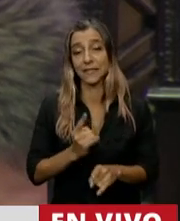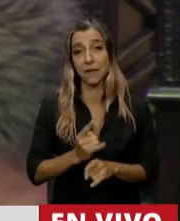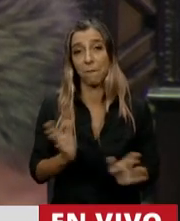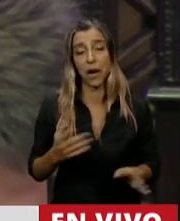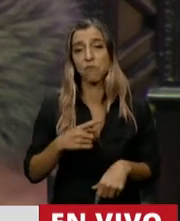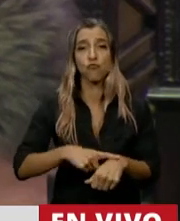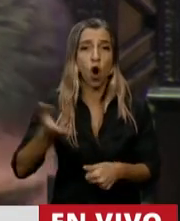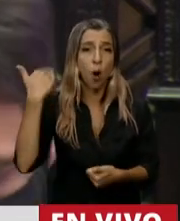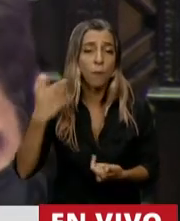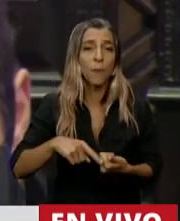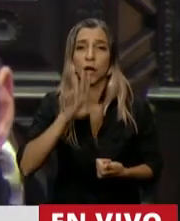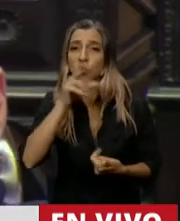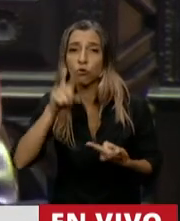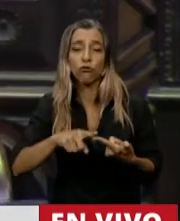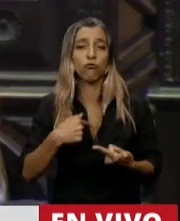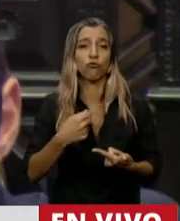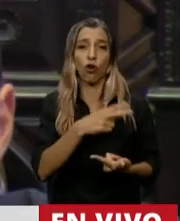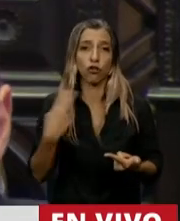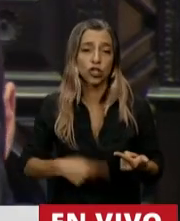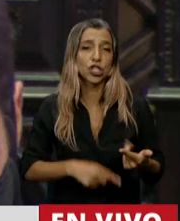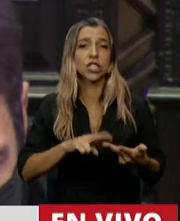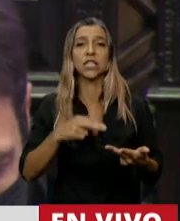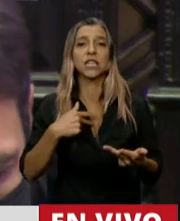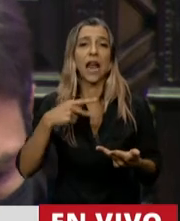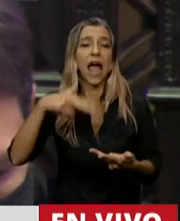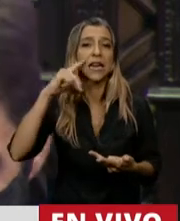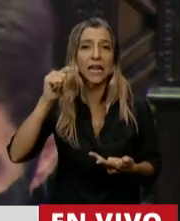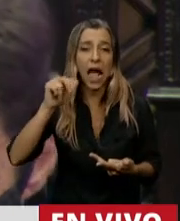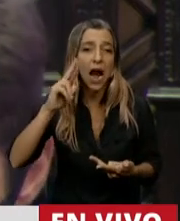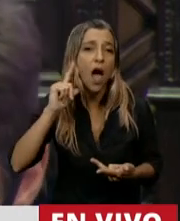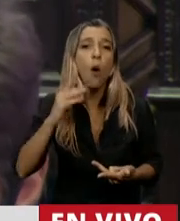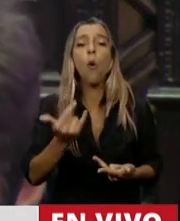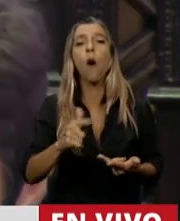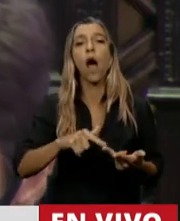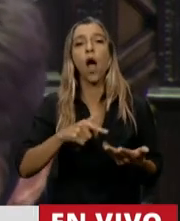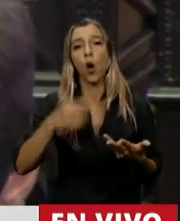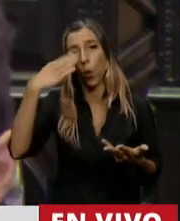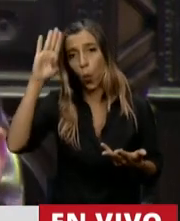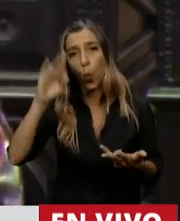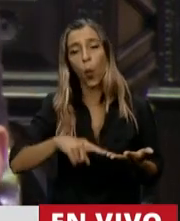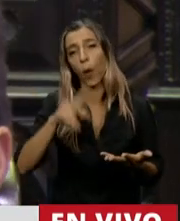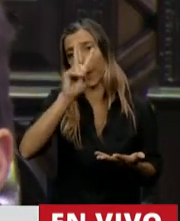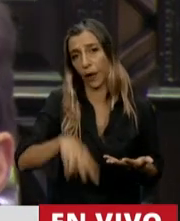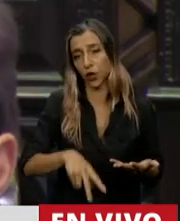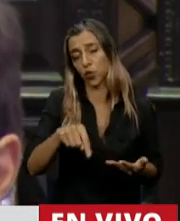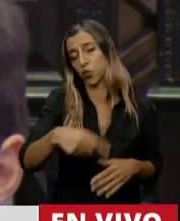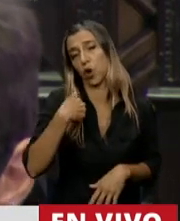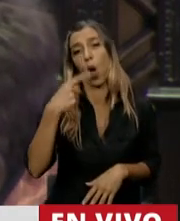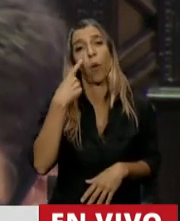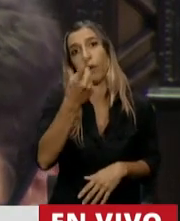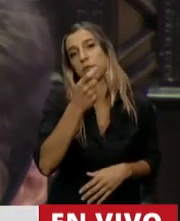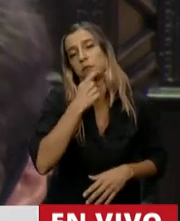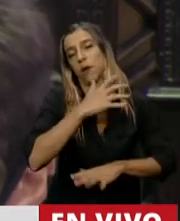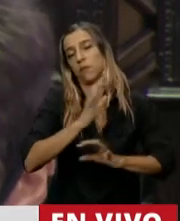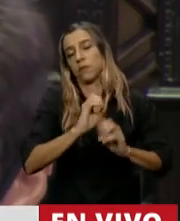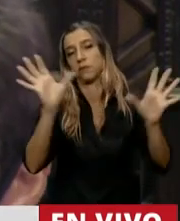la Unión Soviética a China, a Nicaragua, a Cuba y Venezuela, como lo podemos ver hoy con los efectos tremendos que tuvo